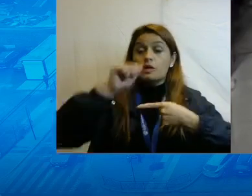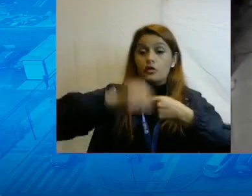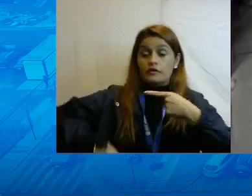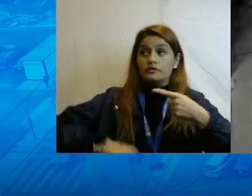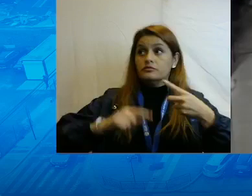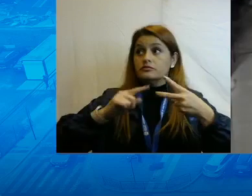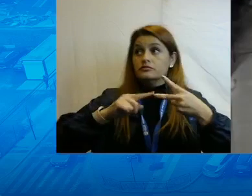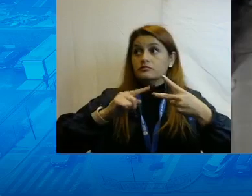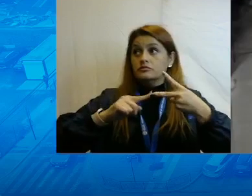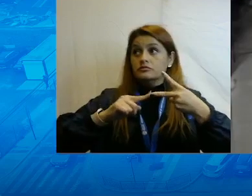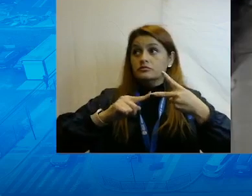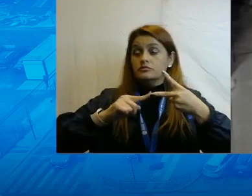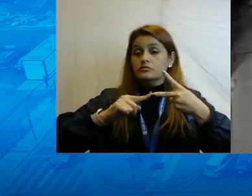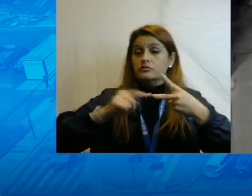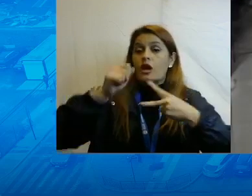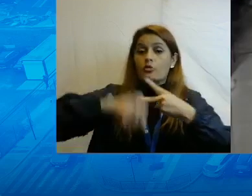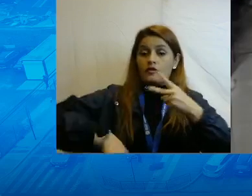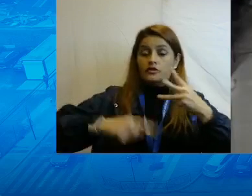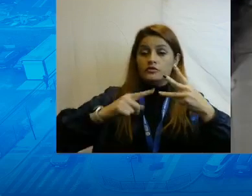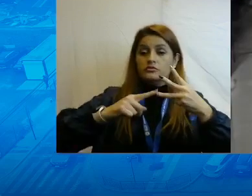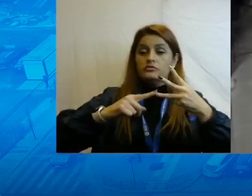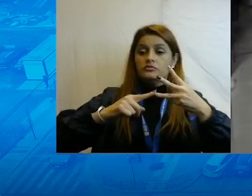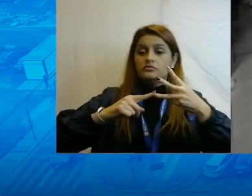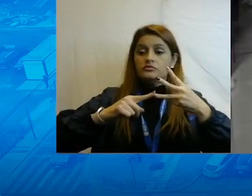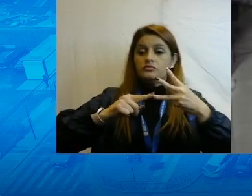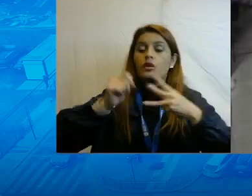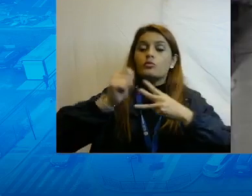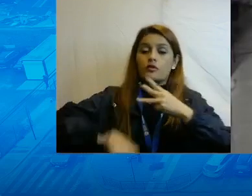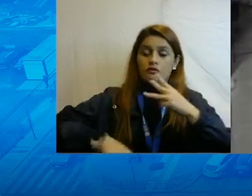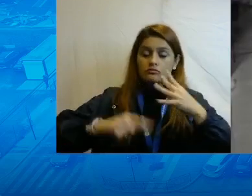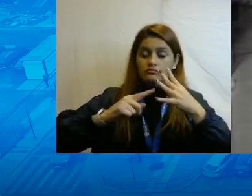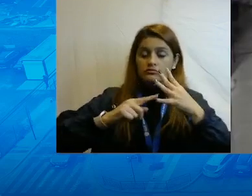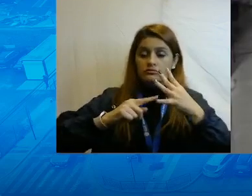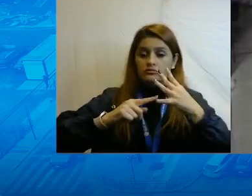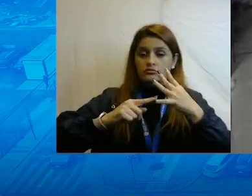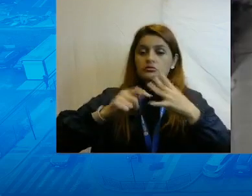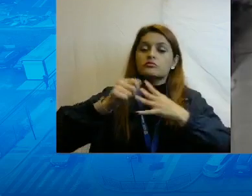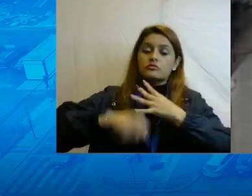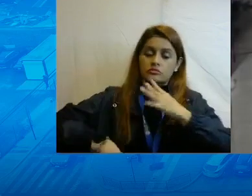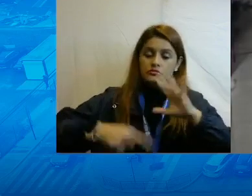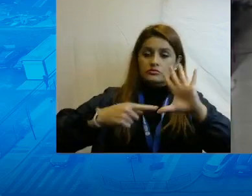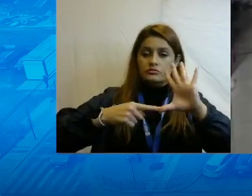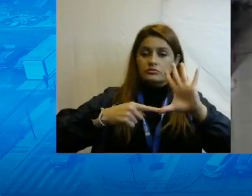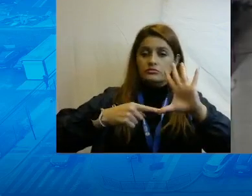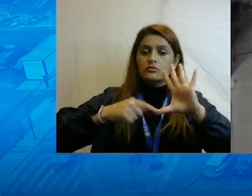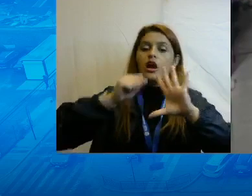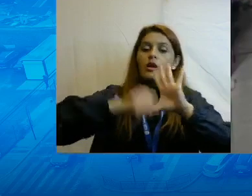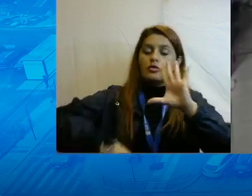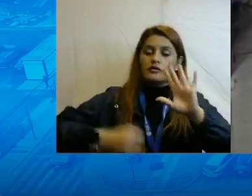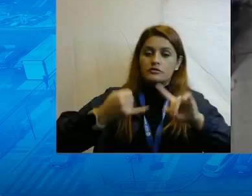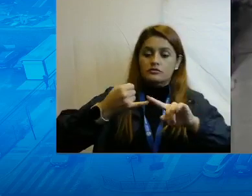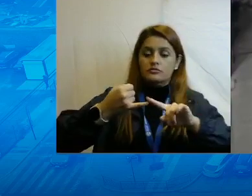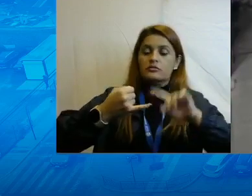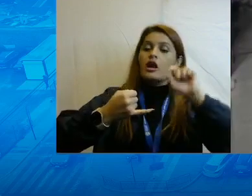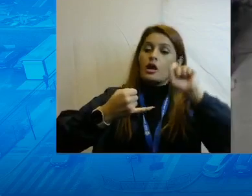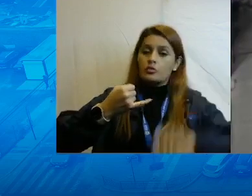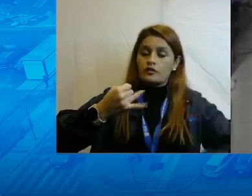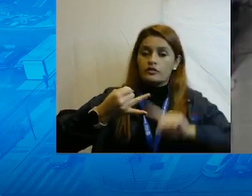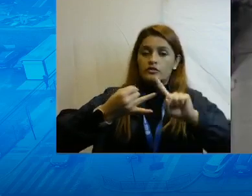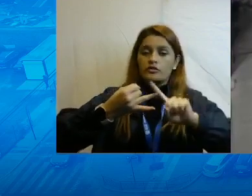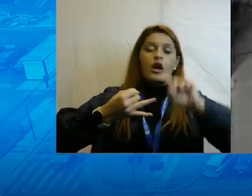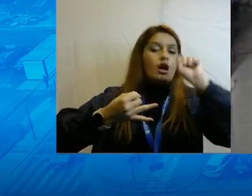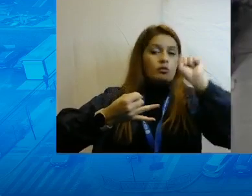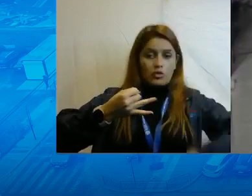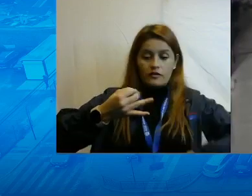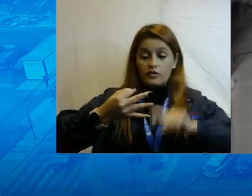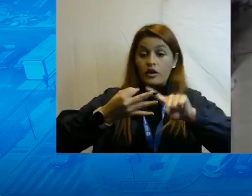Apruebo. Domínguez. Apruebo. Alarcón. Apruebo. Enríquez. Apruebo. Cavión. Apruebo. Pérez. Apruebo. Rojas.